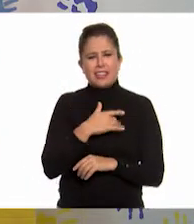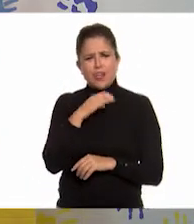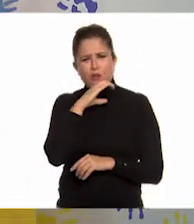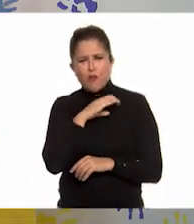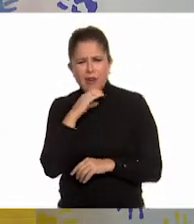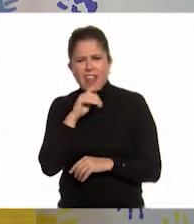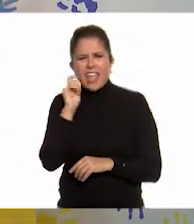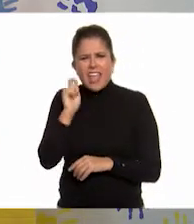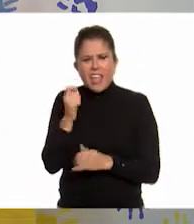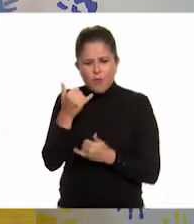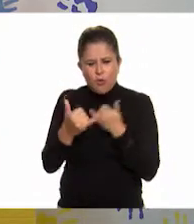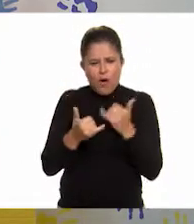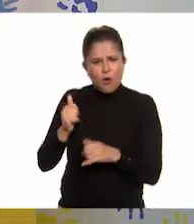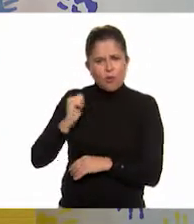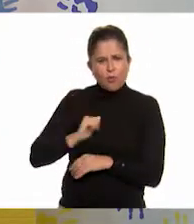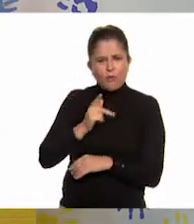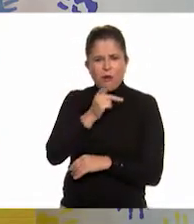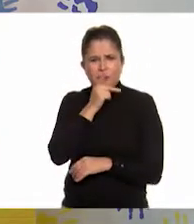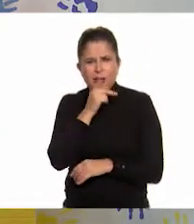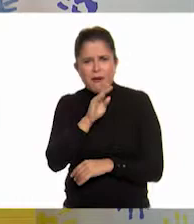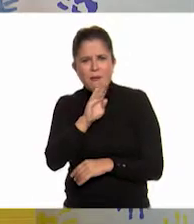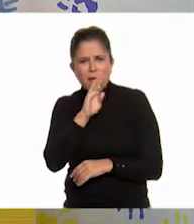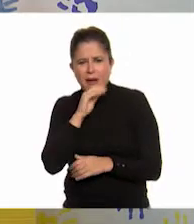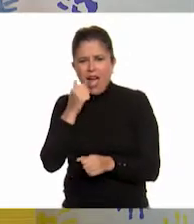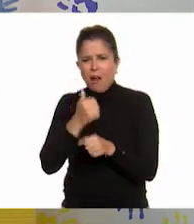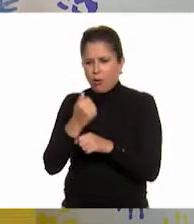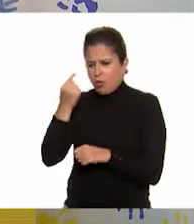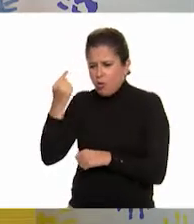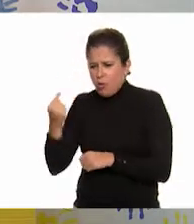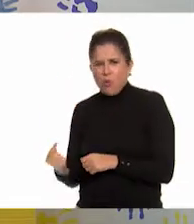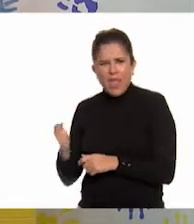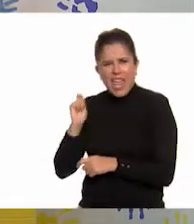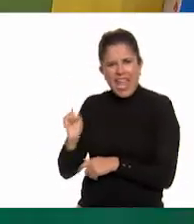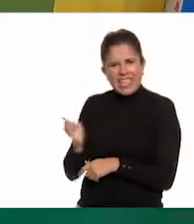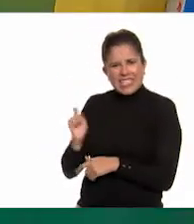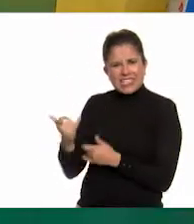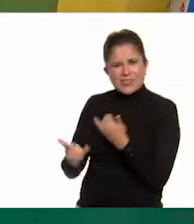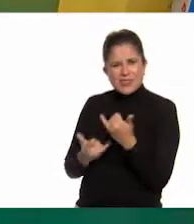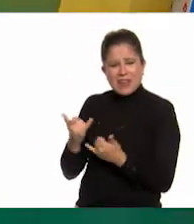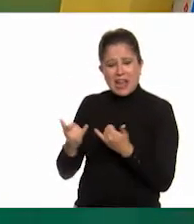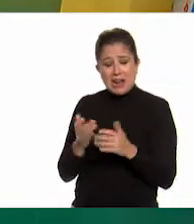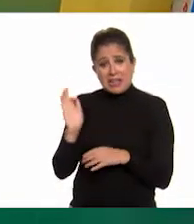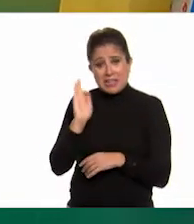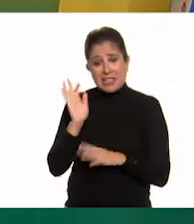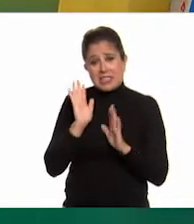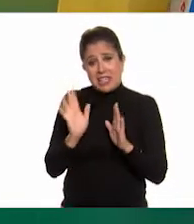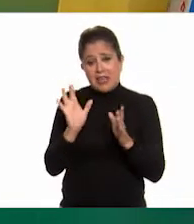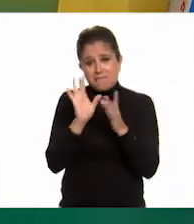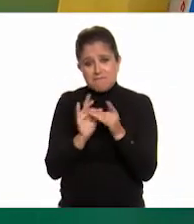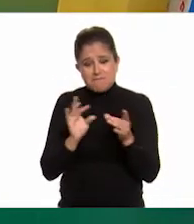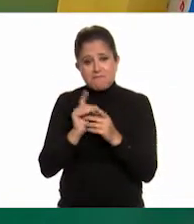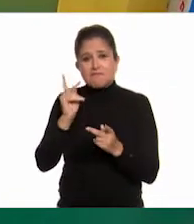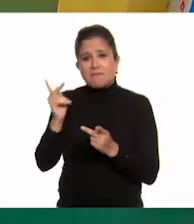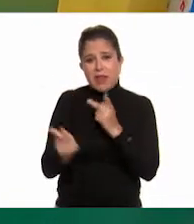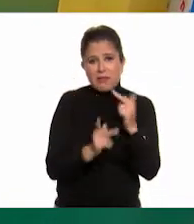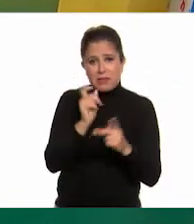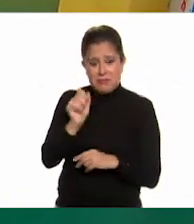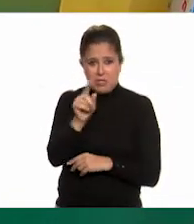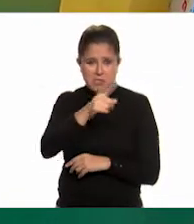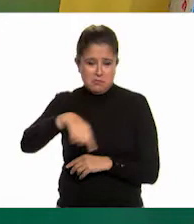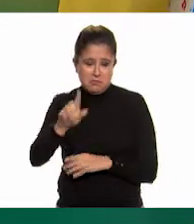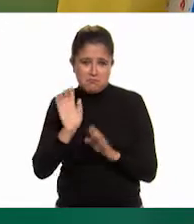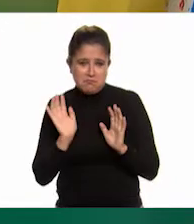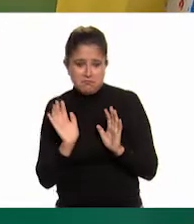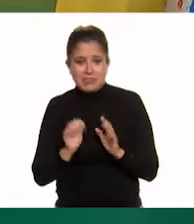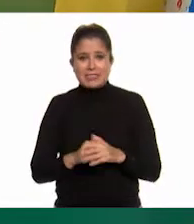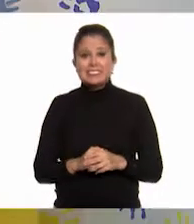qué jugaban sus papás, sus abuelitos cuando eran pequeñitos, ¿verdad? ¡Sí! Seguramente ya les platicaron, ya les preguntaron también.